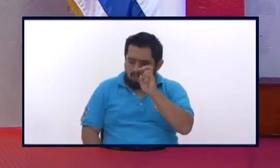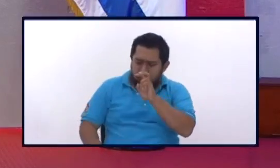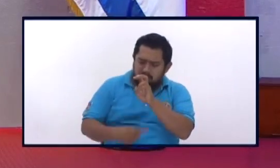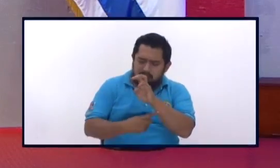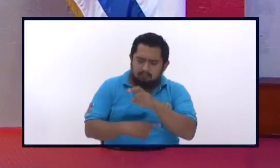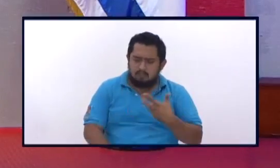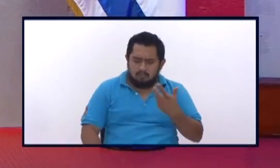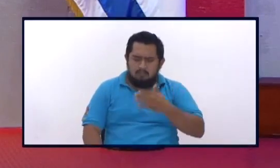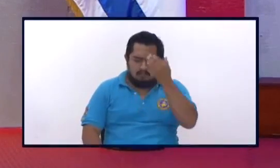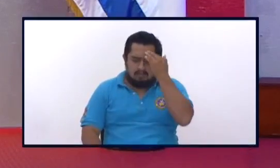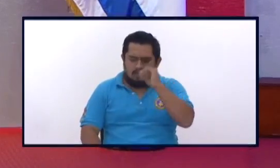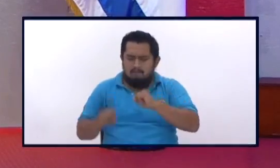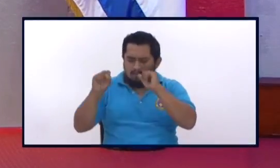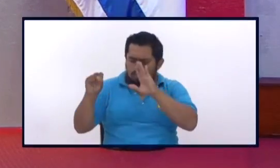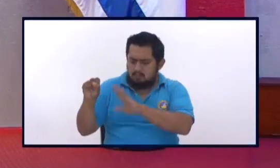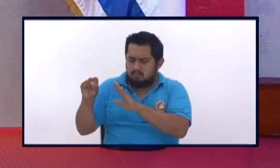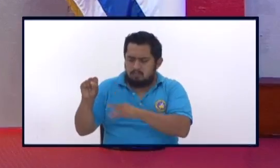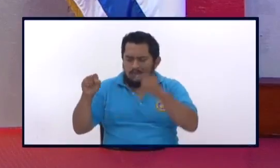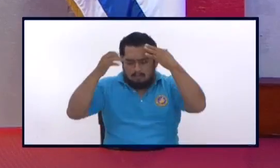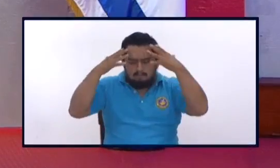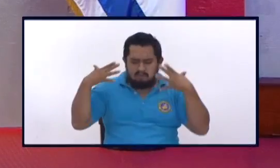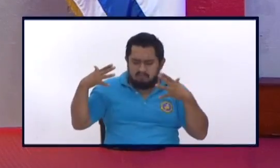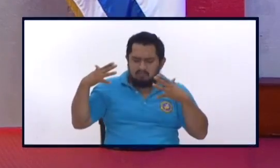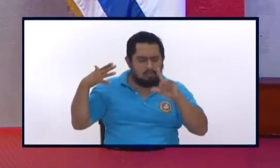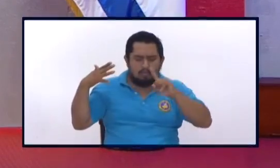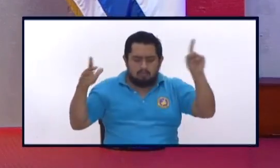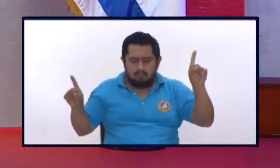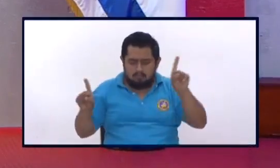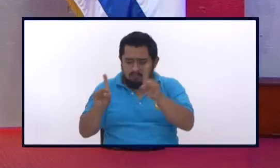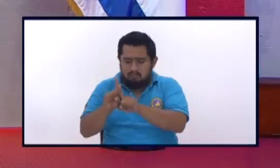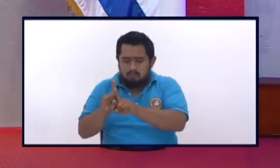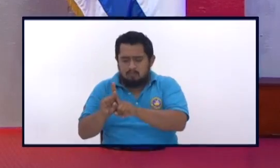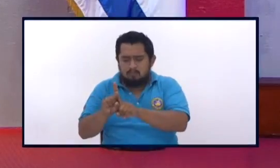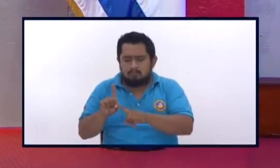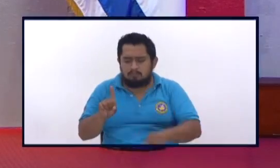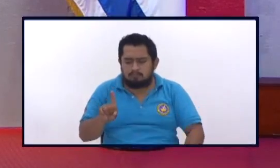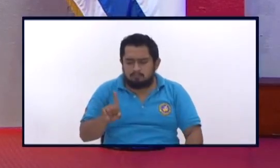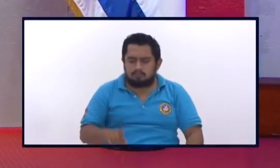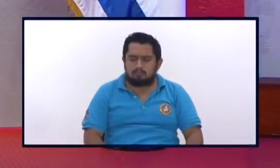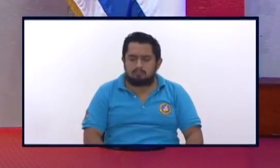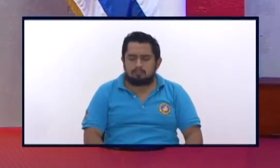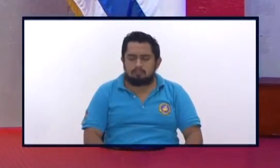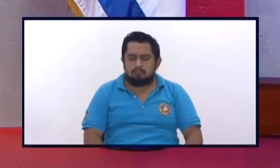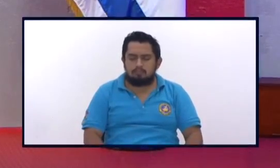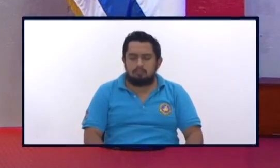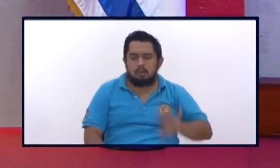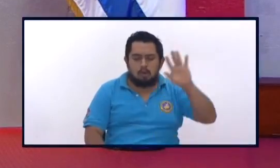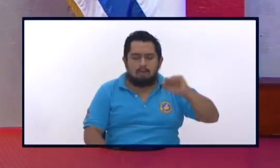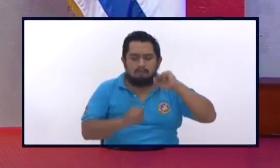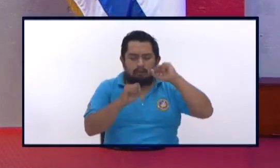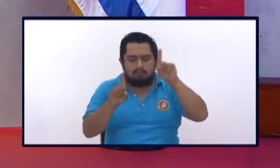y hemos hablado que su fuerza no provenía del cabello sino de tu presencia tu fuerza no se fue